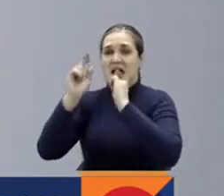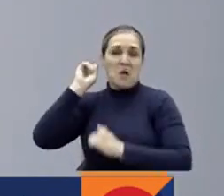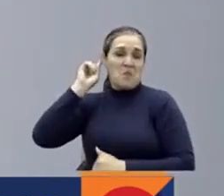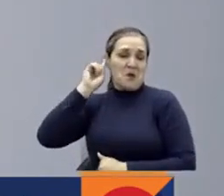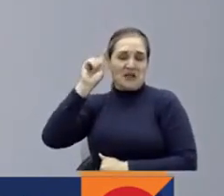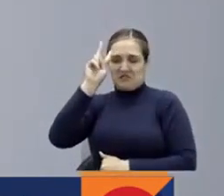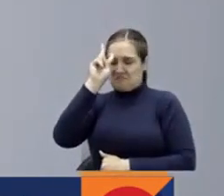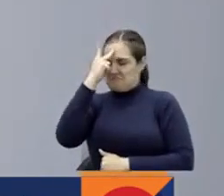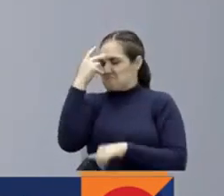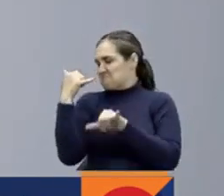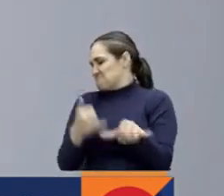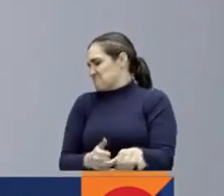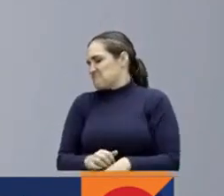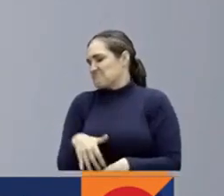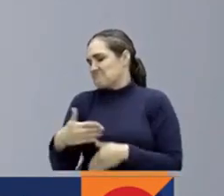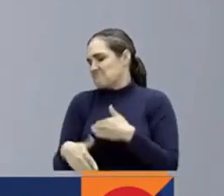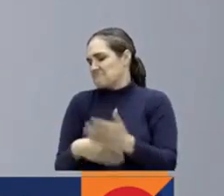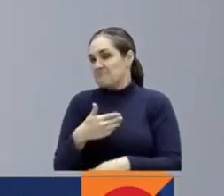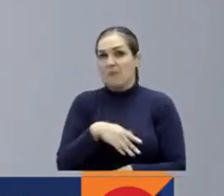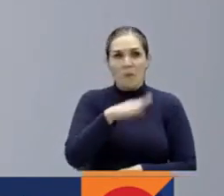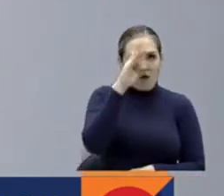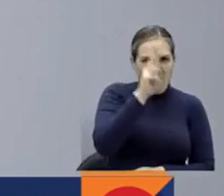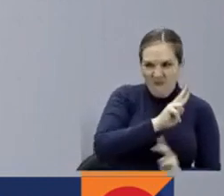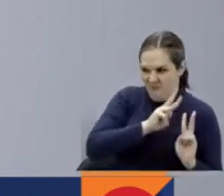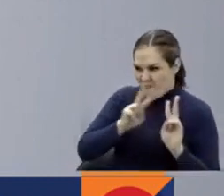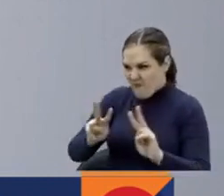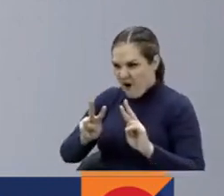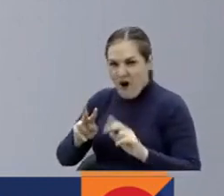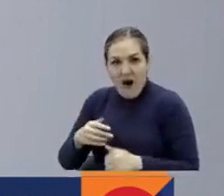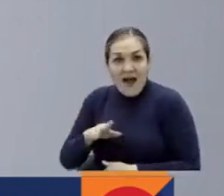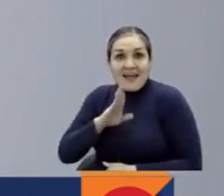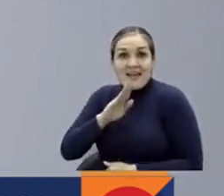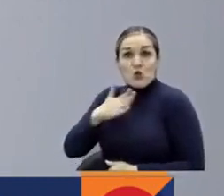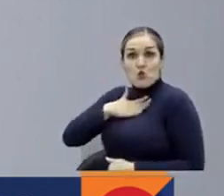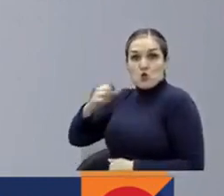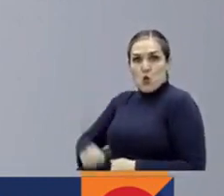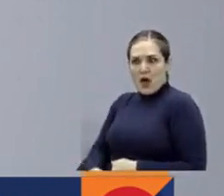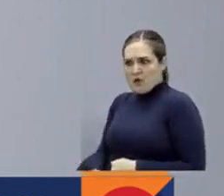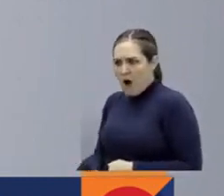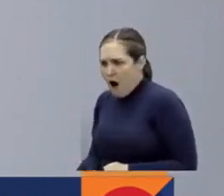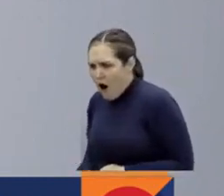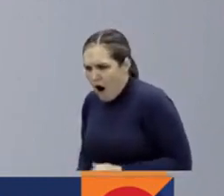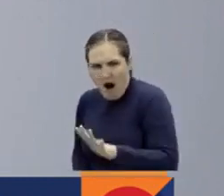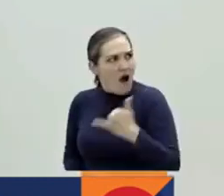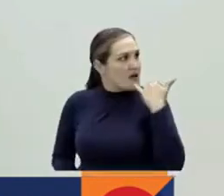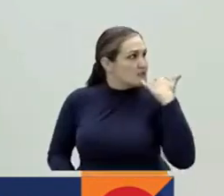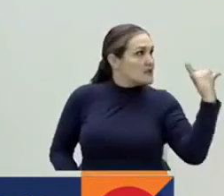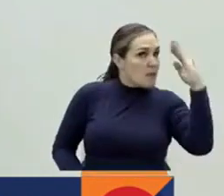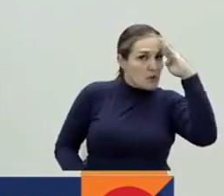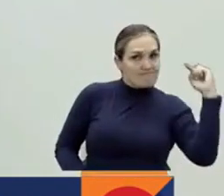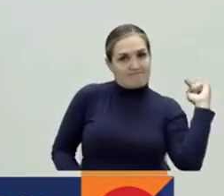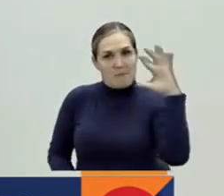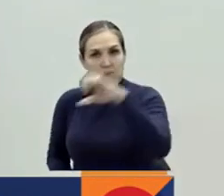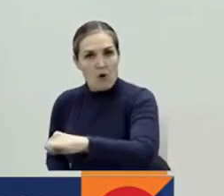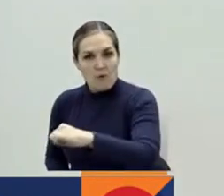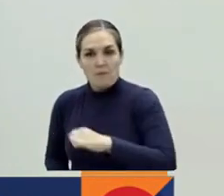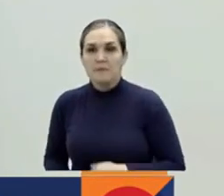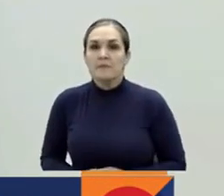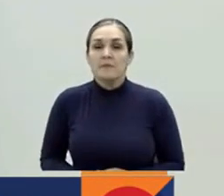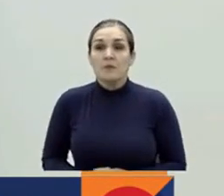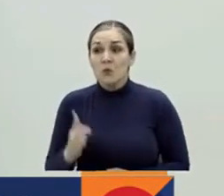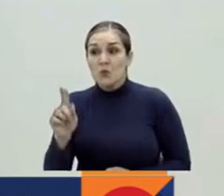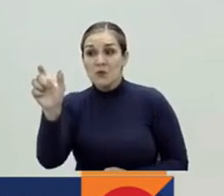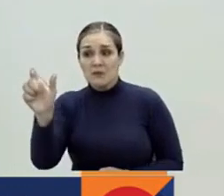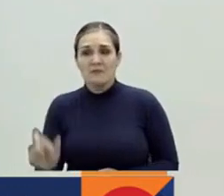quedaron dormidos y horas después fueron sorprendidos por el dueño de la casa, quien dio aviso a las autoridades. De estos sujetos, uno